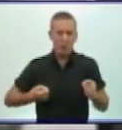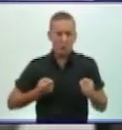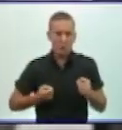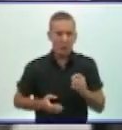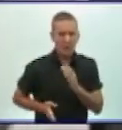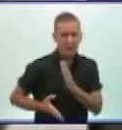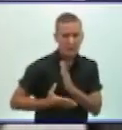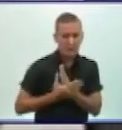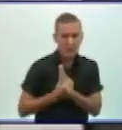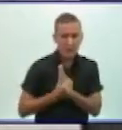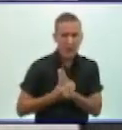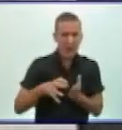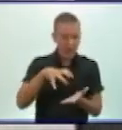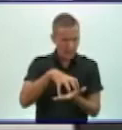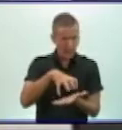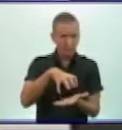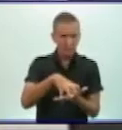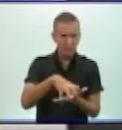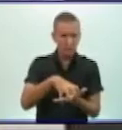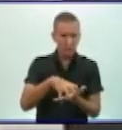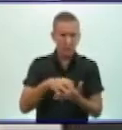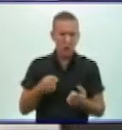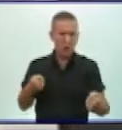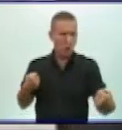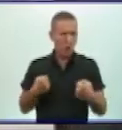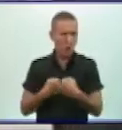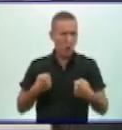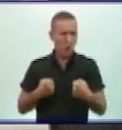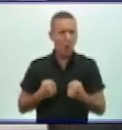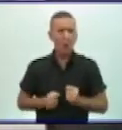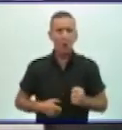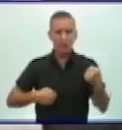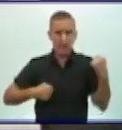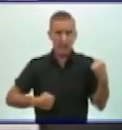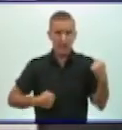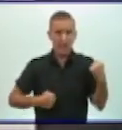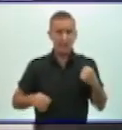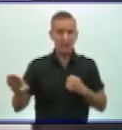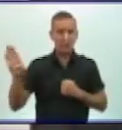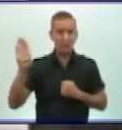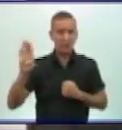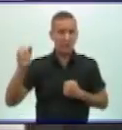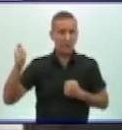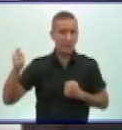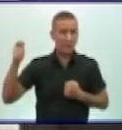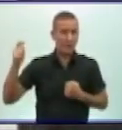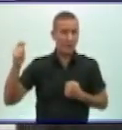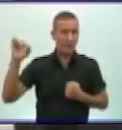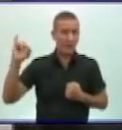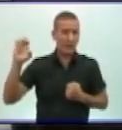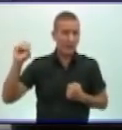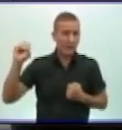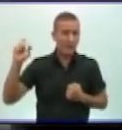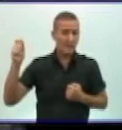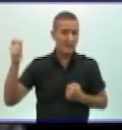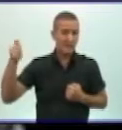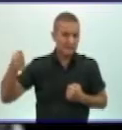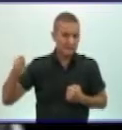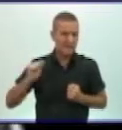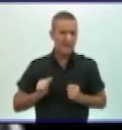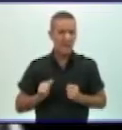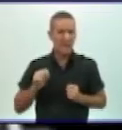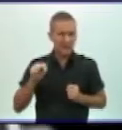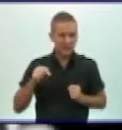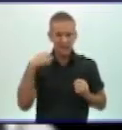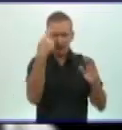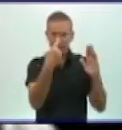en las ciudades contra la dictadura de Batista. Y esa fue lo que dignificó y lo que distinguió a la figura de